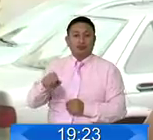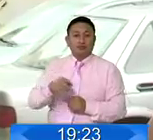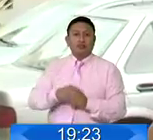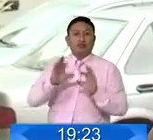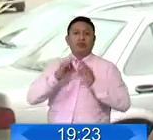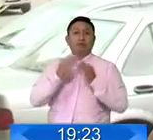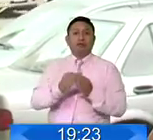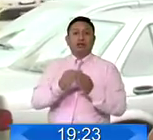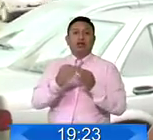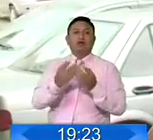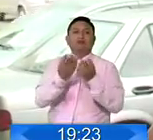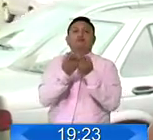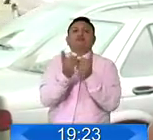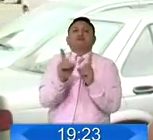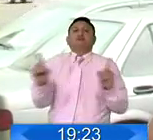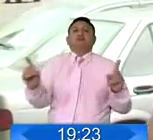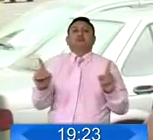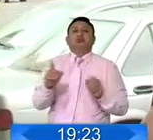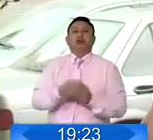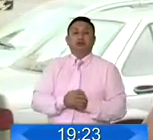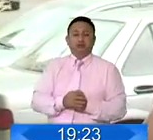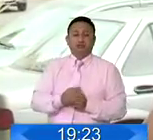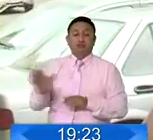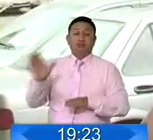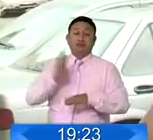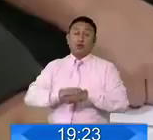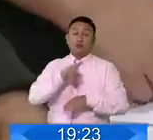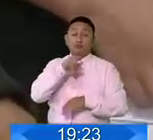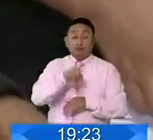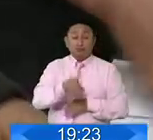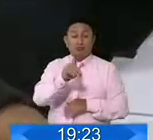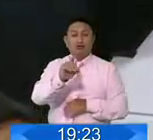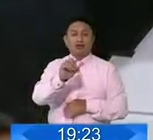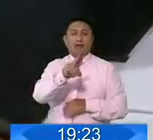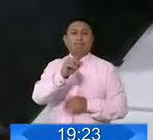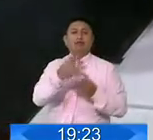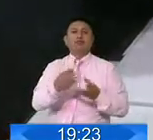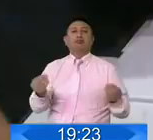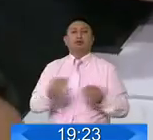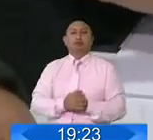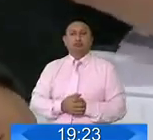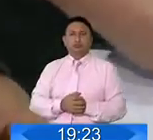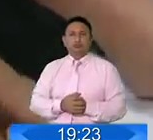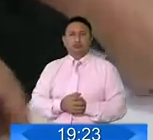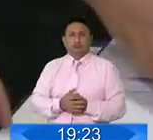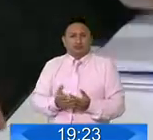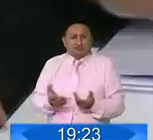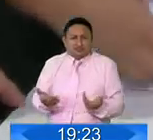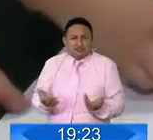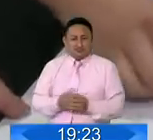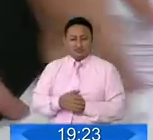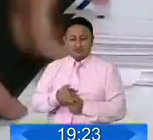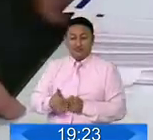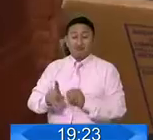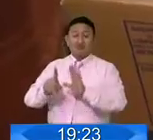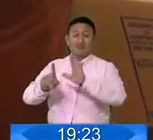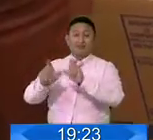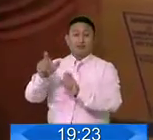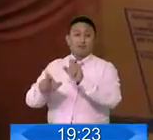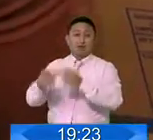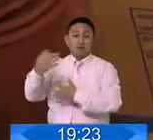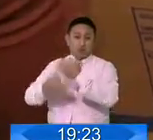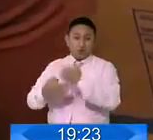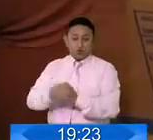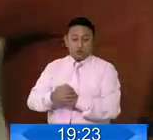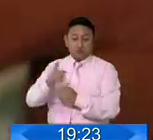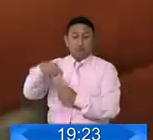familia disfuncional y eso sería uno de los motivos también. La audiencia de juzgamiento, en la cual se encuentran 6 personas procesadas, se